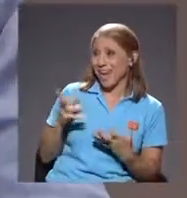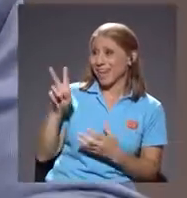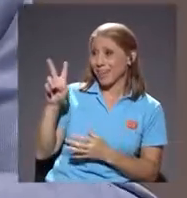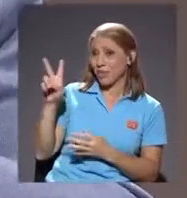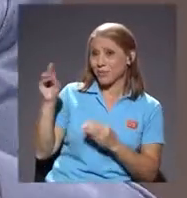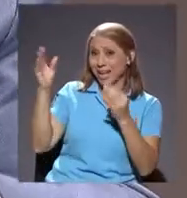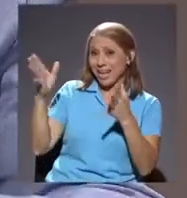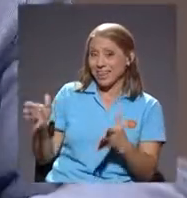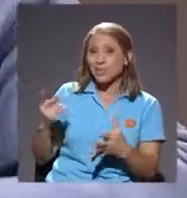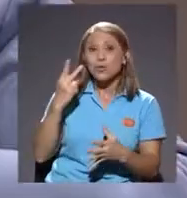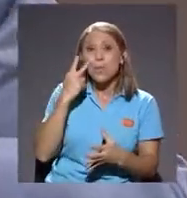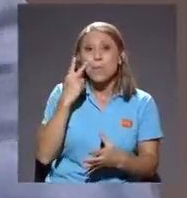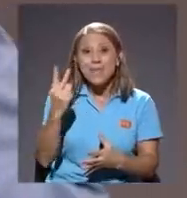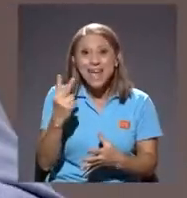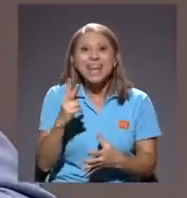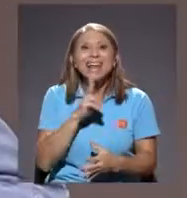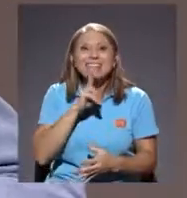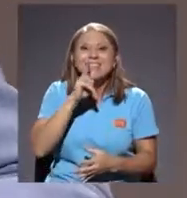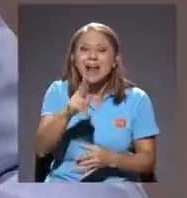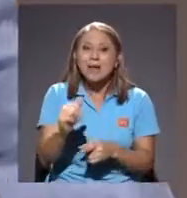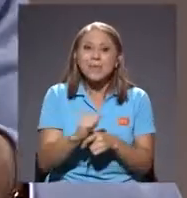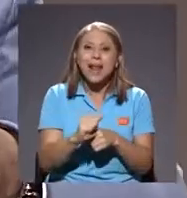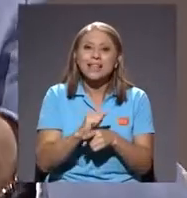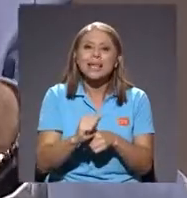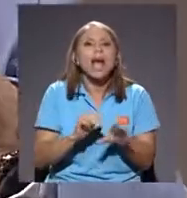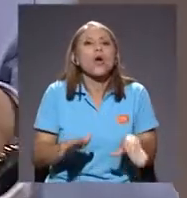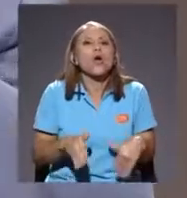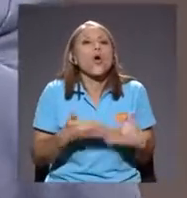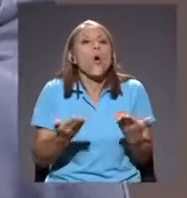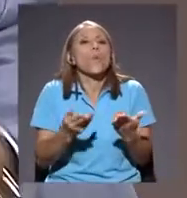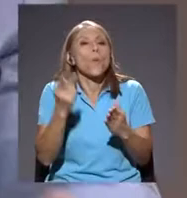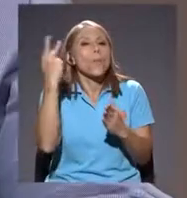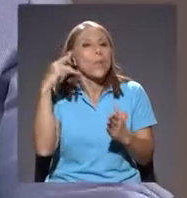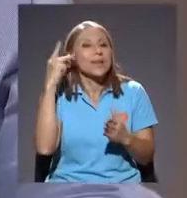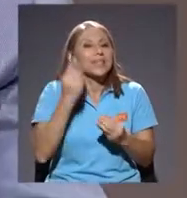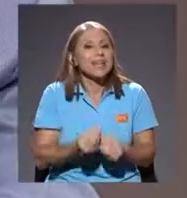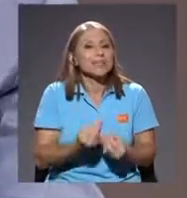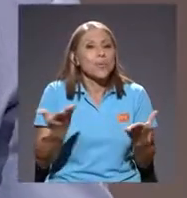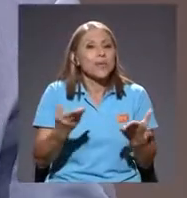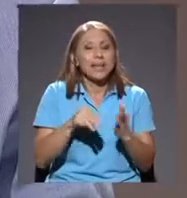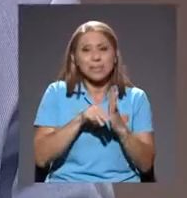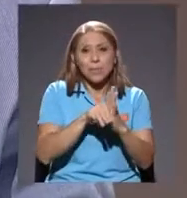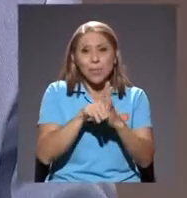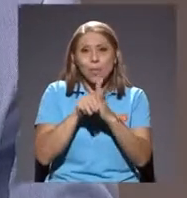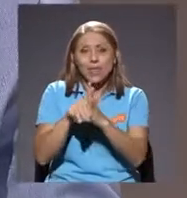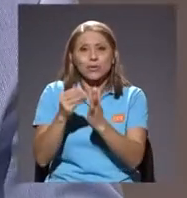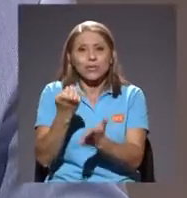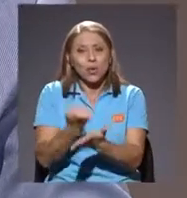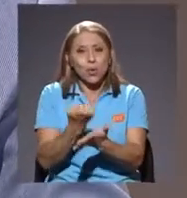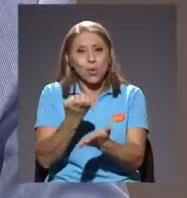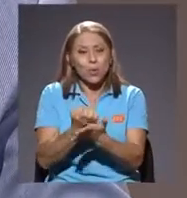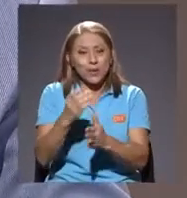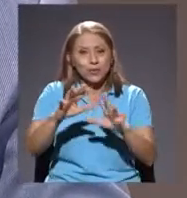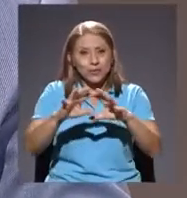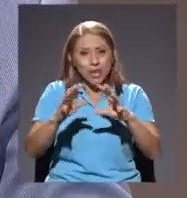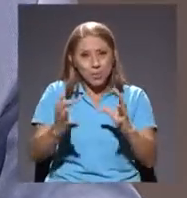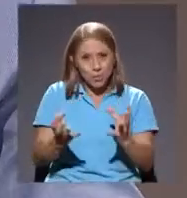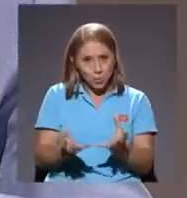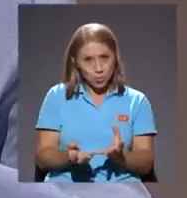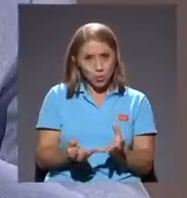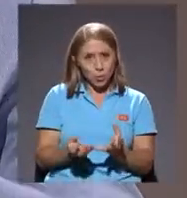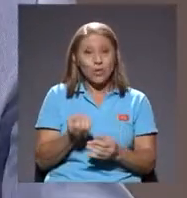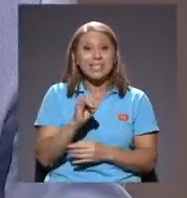como las políticas públicas como los modelos económicos que se implantan en el mundo si uno los